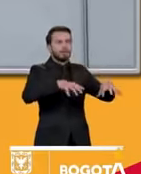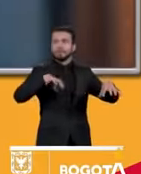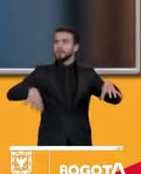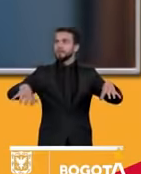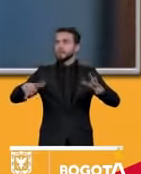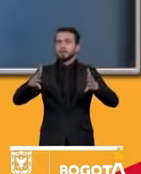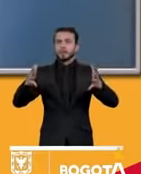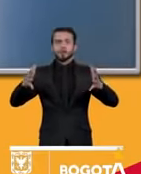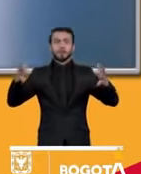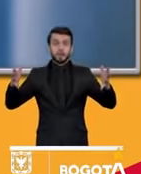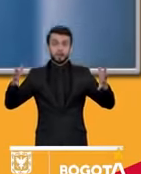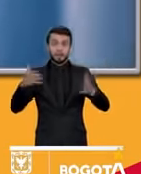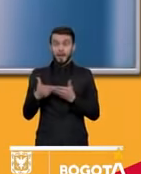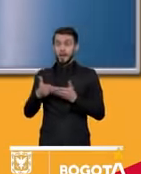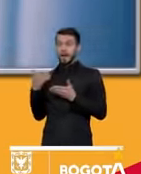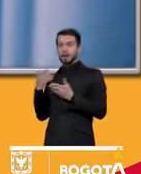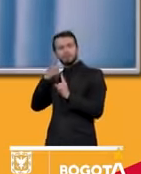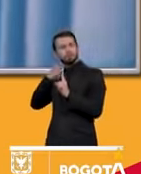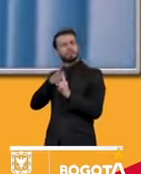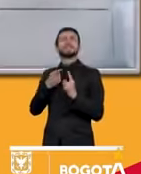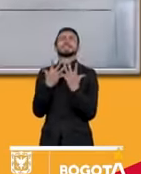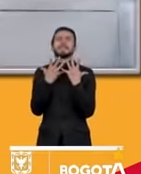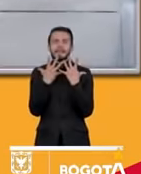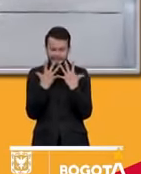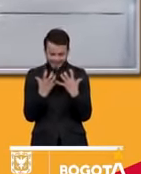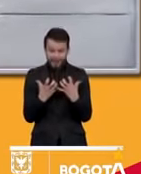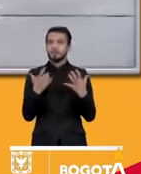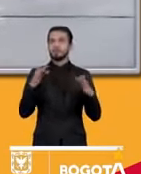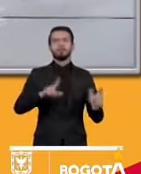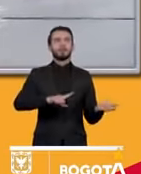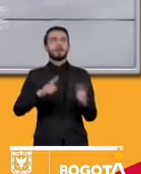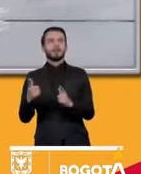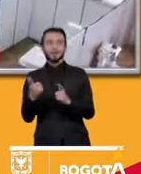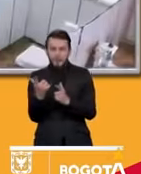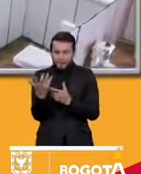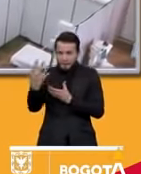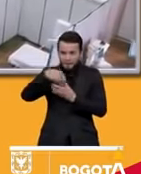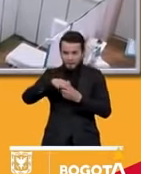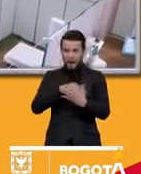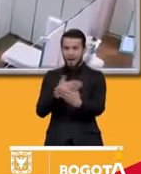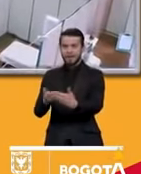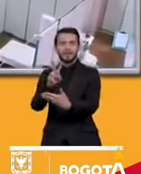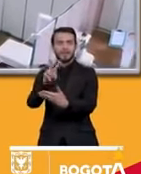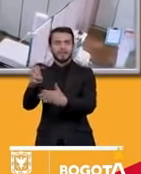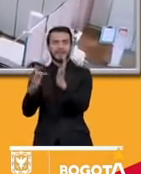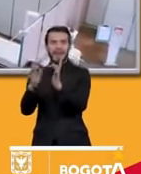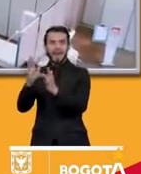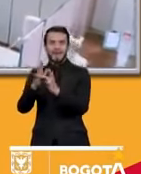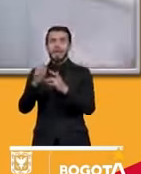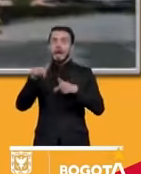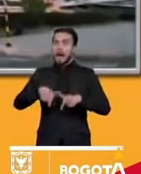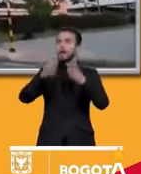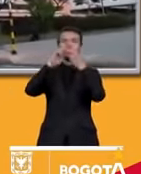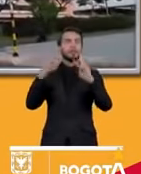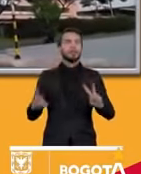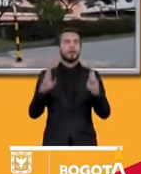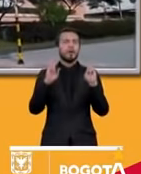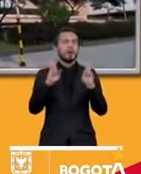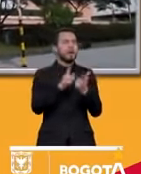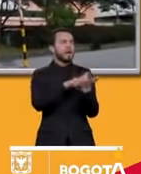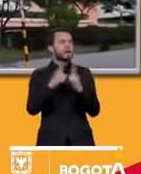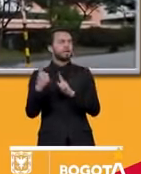este centro hospitalario transitorio durante la cuarentena. El 27 de abril, Bogotá va a seguir